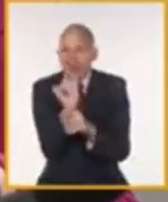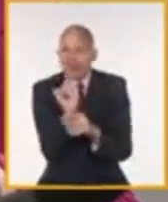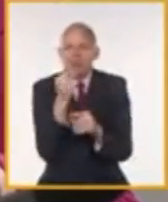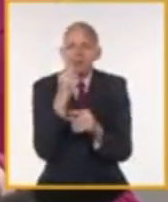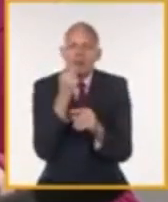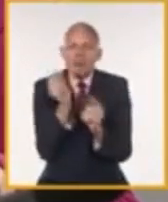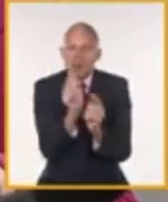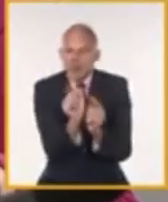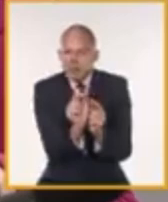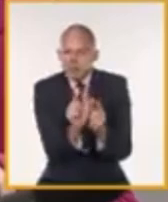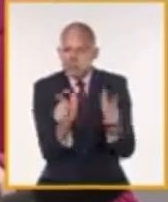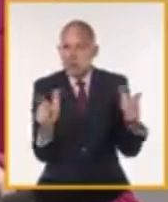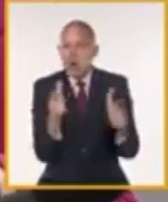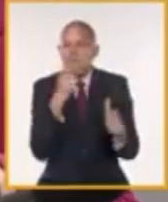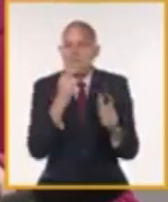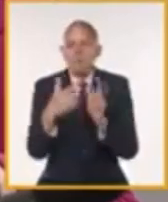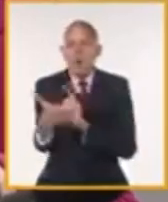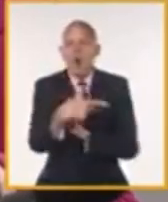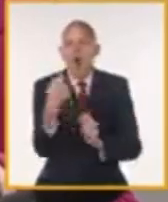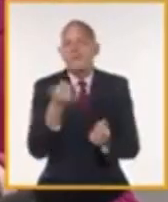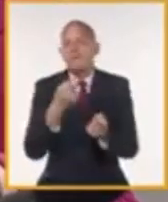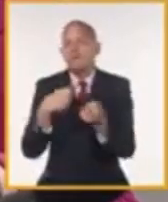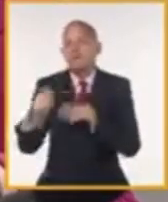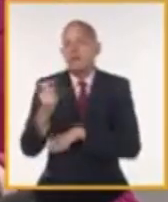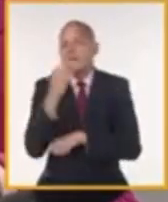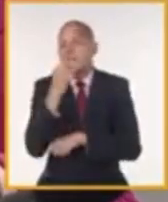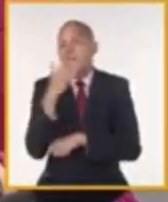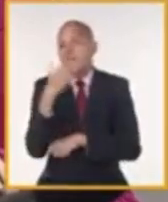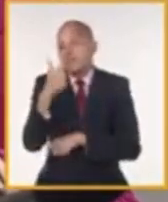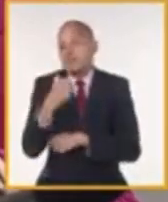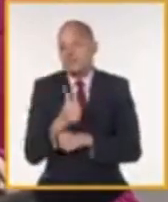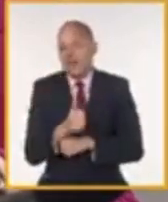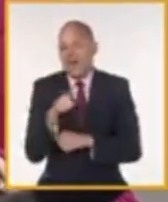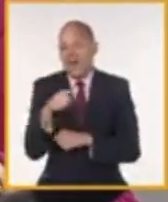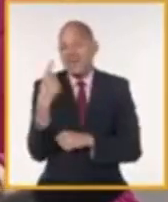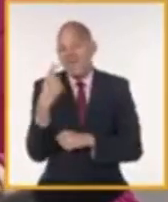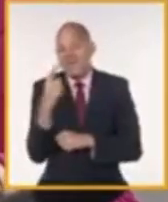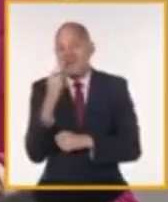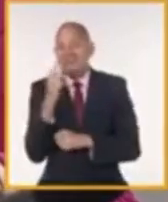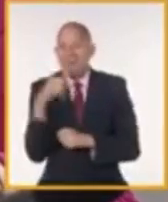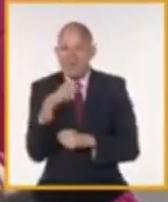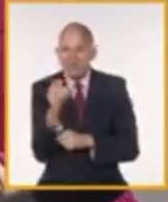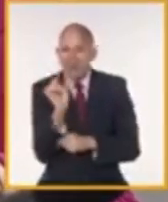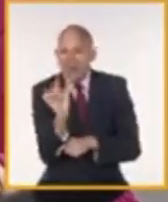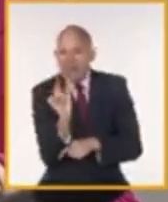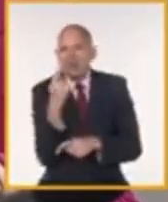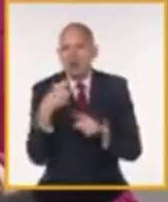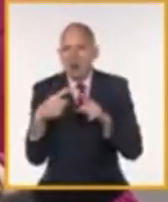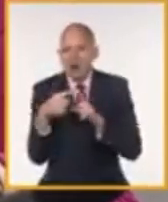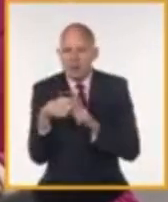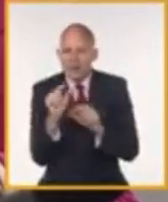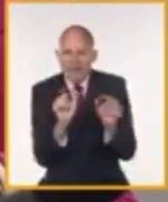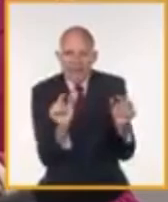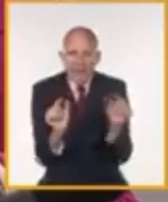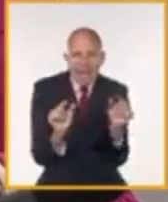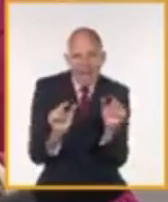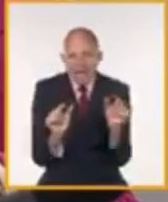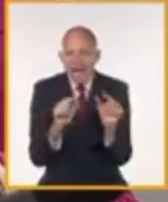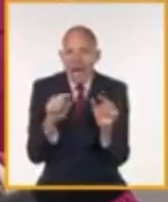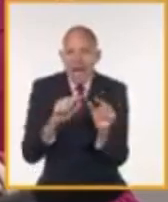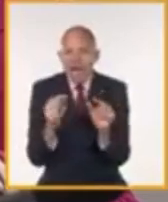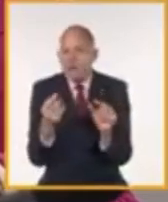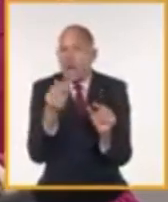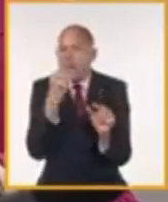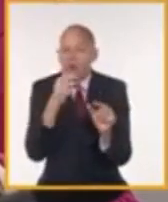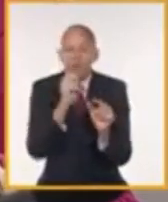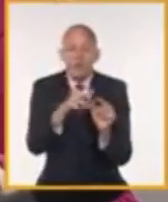en explotación y priorizar la producción de alevines tan necesario para multiplicar los peces, como en algún